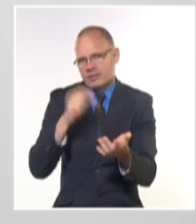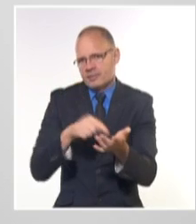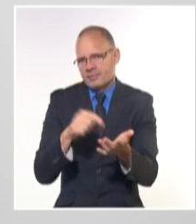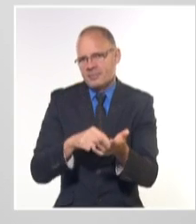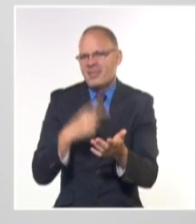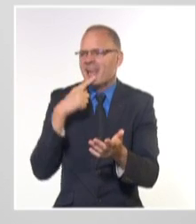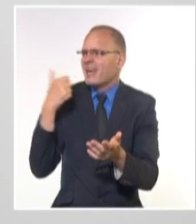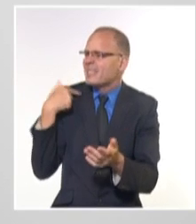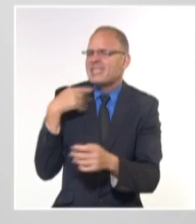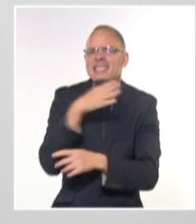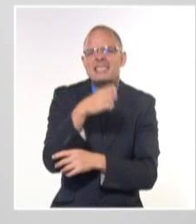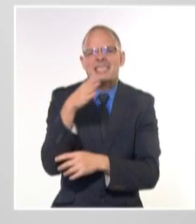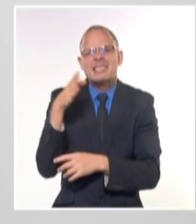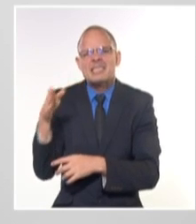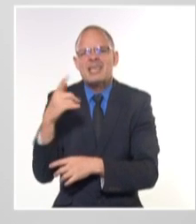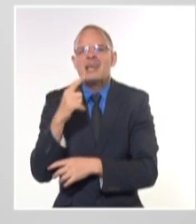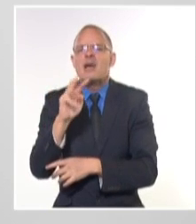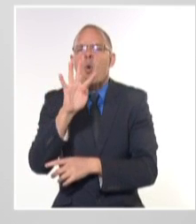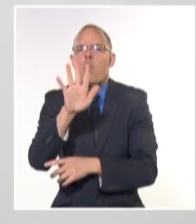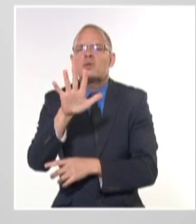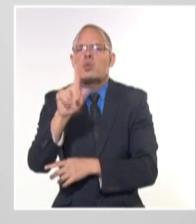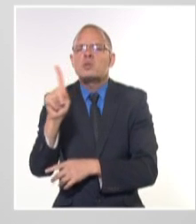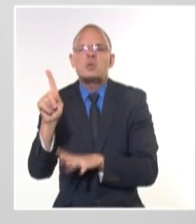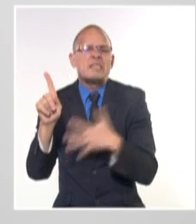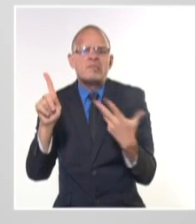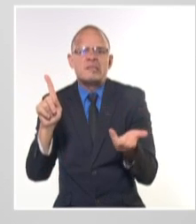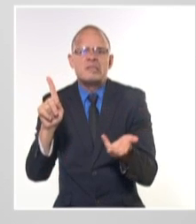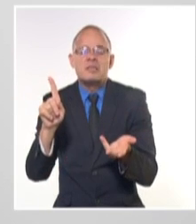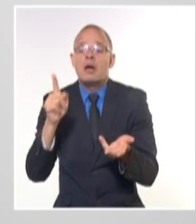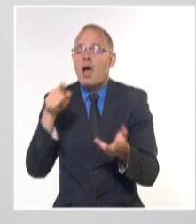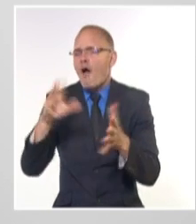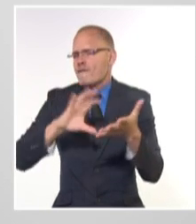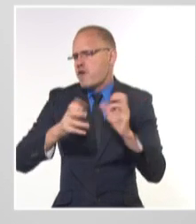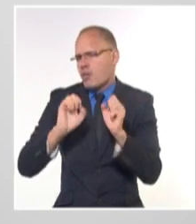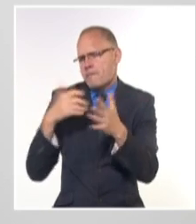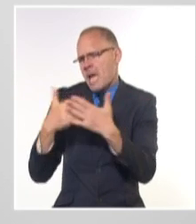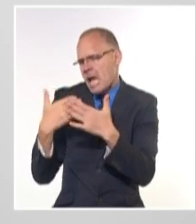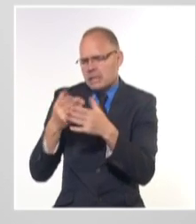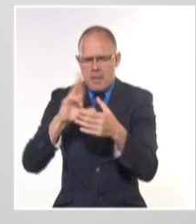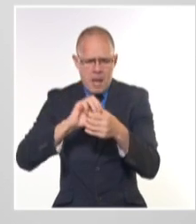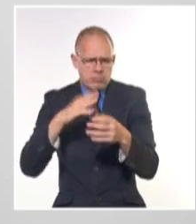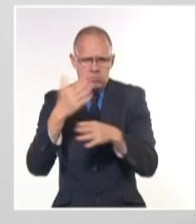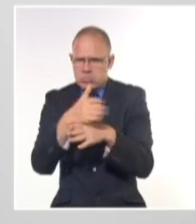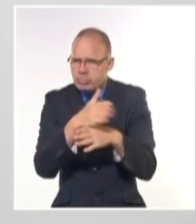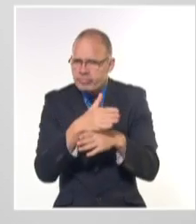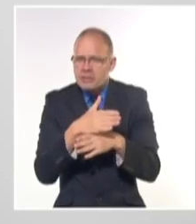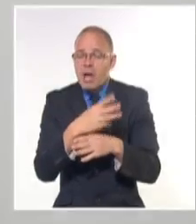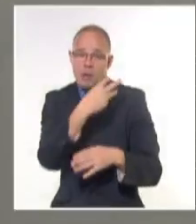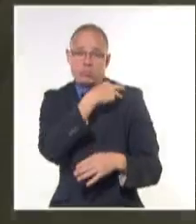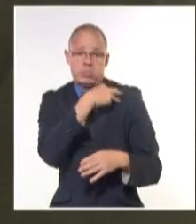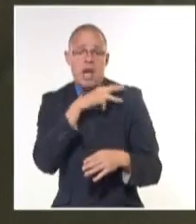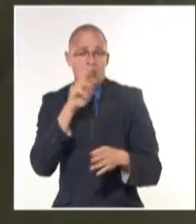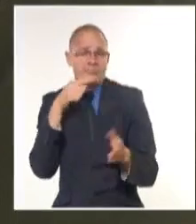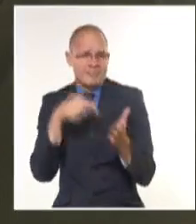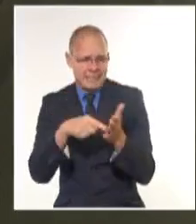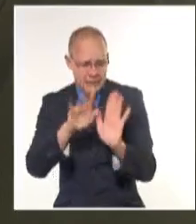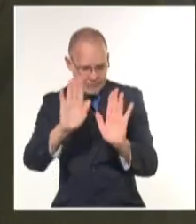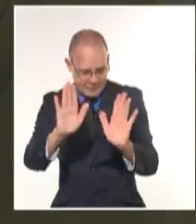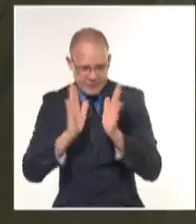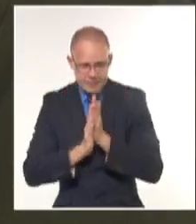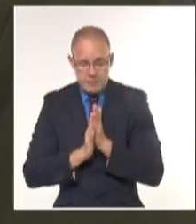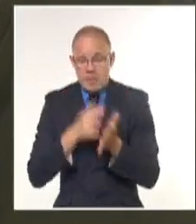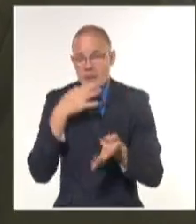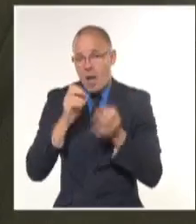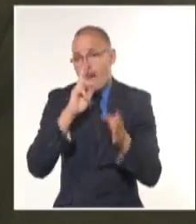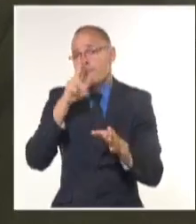451, ¿verdad? Formas de gestión no estatal. Pero si usted me permitiría, muy rápido, yo quisiera hacer un comentario en el caso del combustible, por la prioridad que tiene